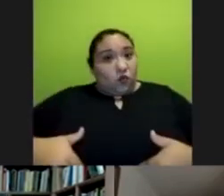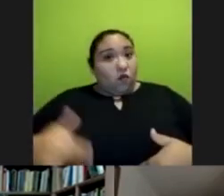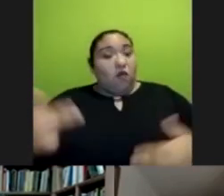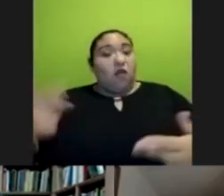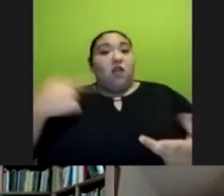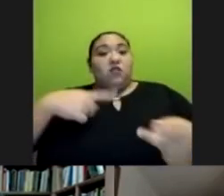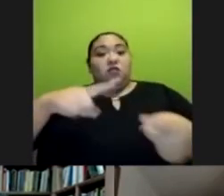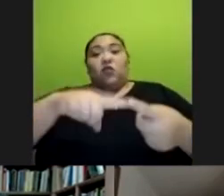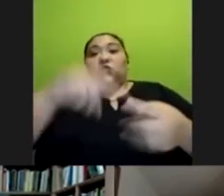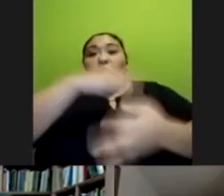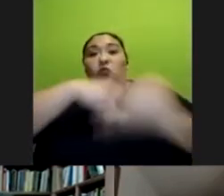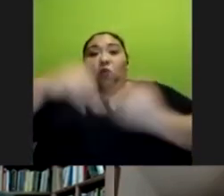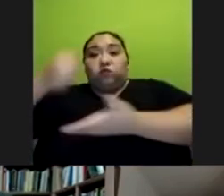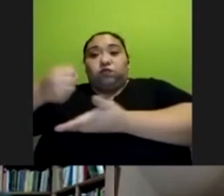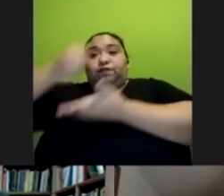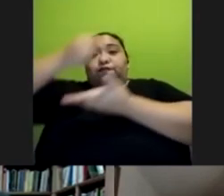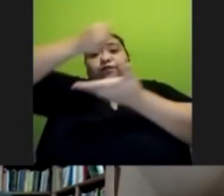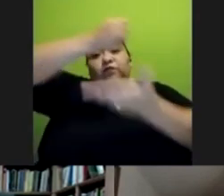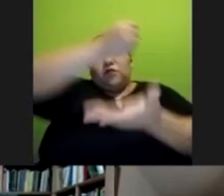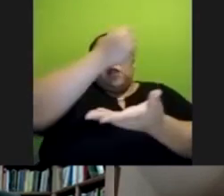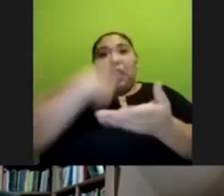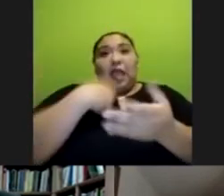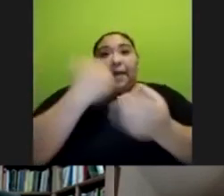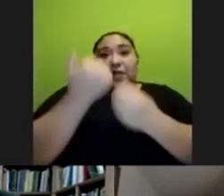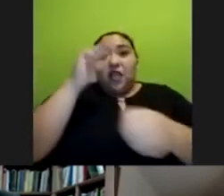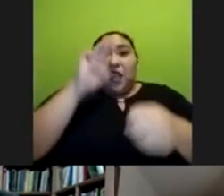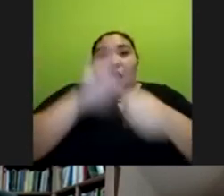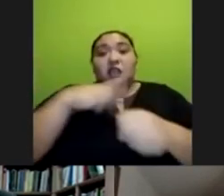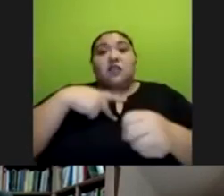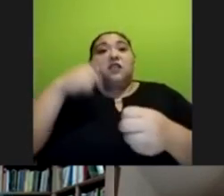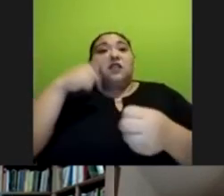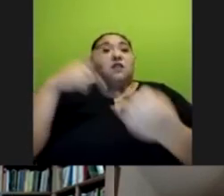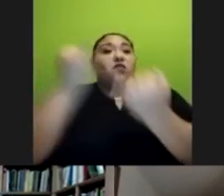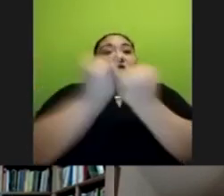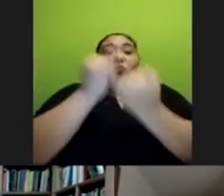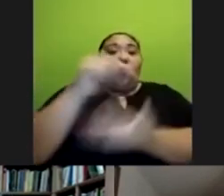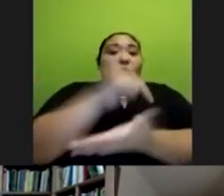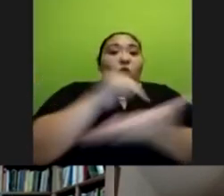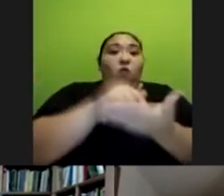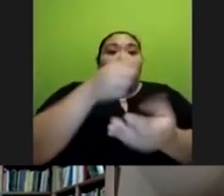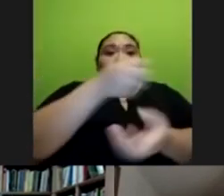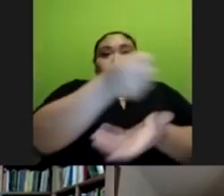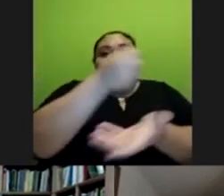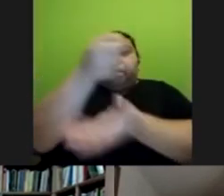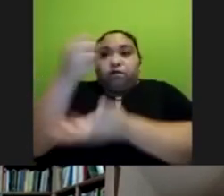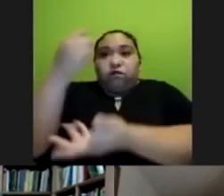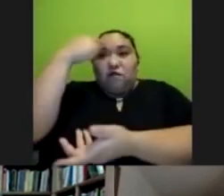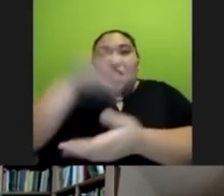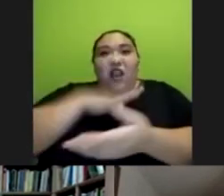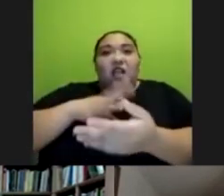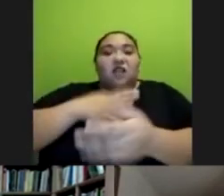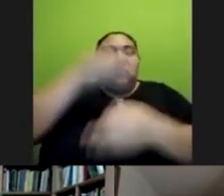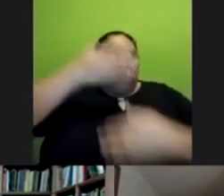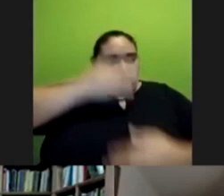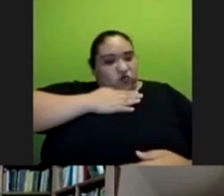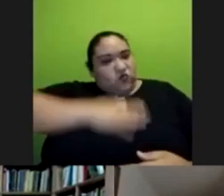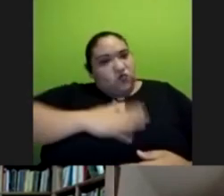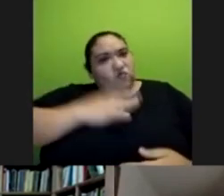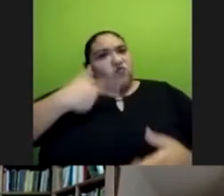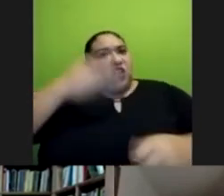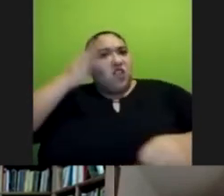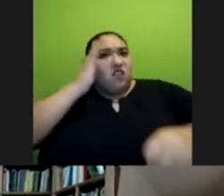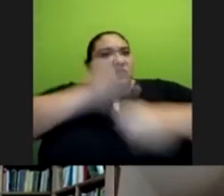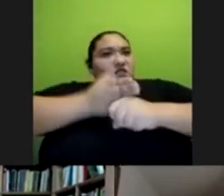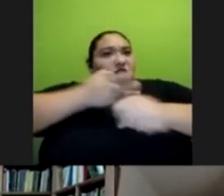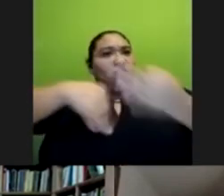o jurisdiccionales con los cuales atajar y castigar los actos de discriminación. Otro terreno tiene que ver con el